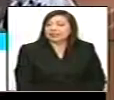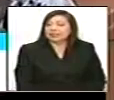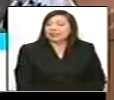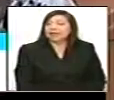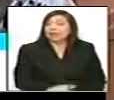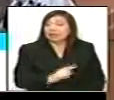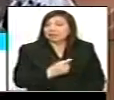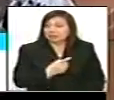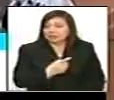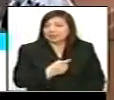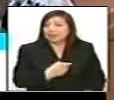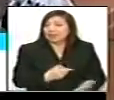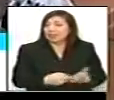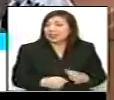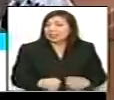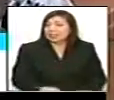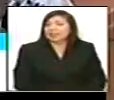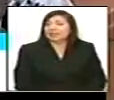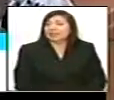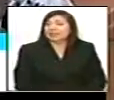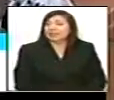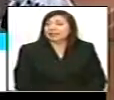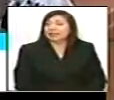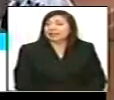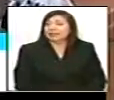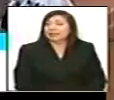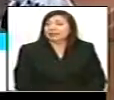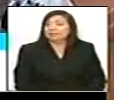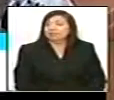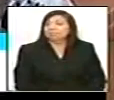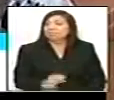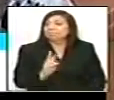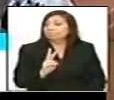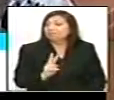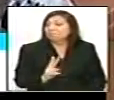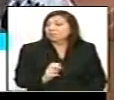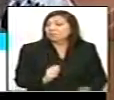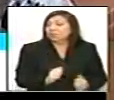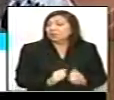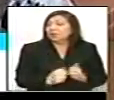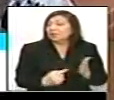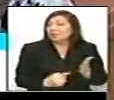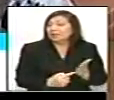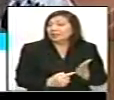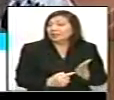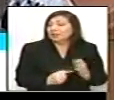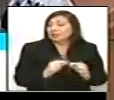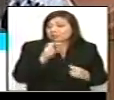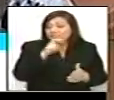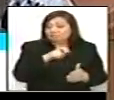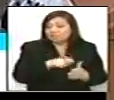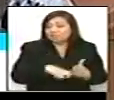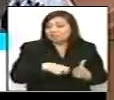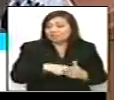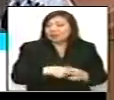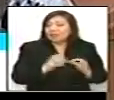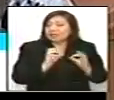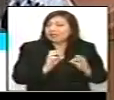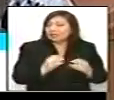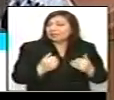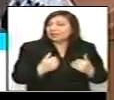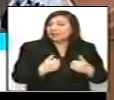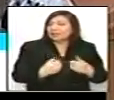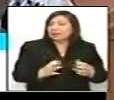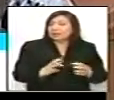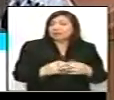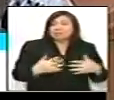que los esfuerzos que está haciendo el legislativo, verdaderamente con aspectos técnicos y en el sector minero, en el sector, siempre se le ha tenido